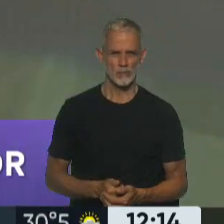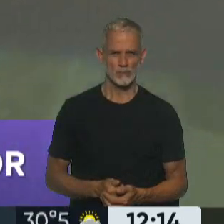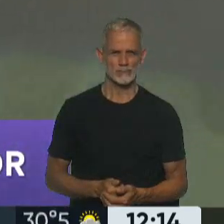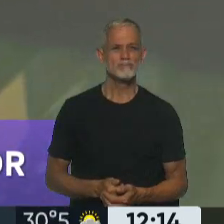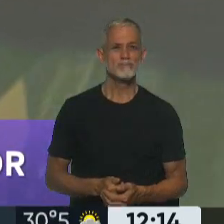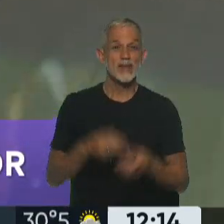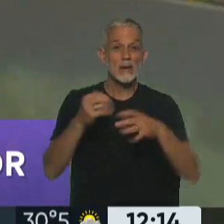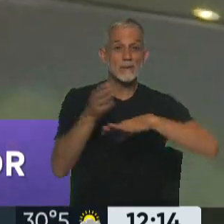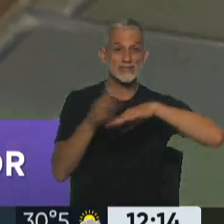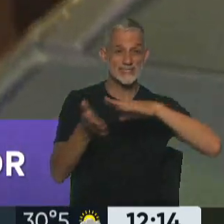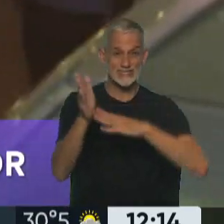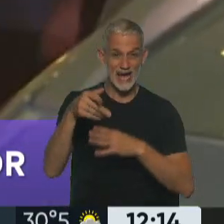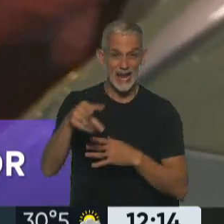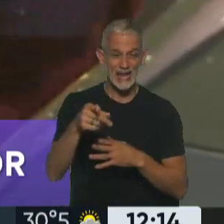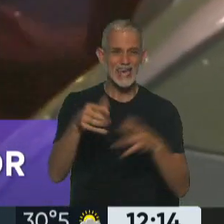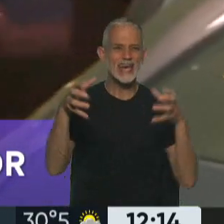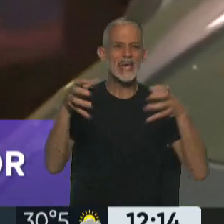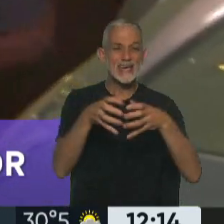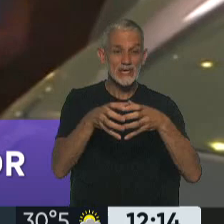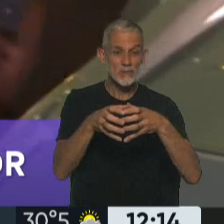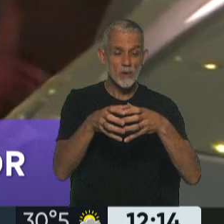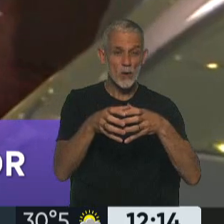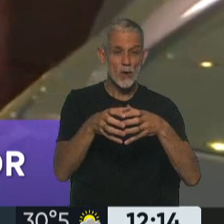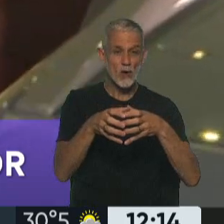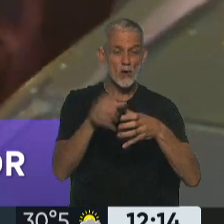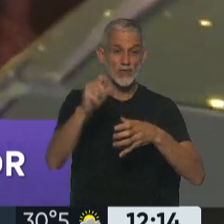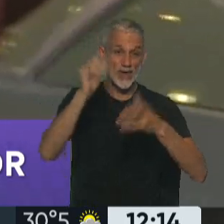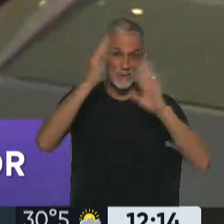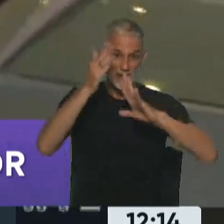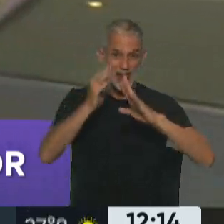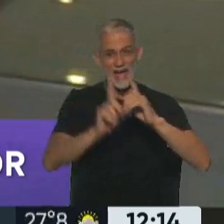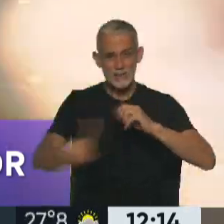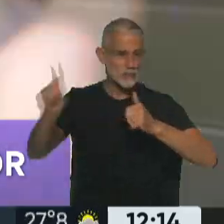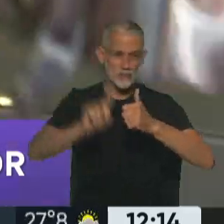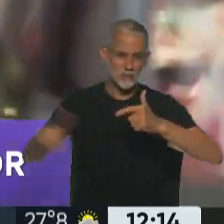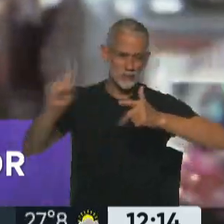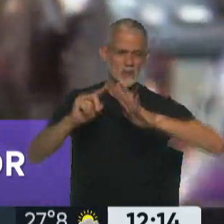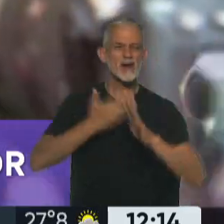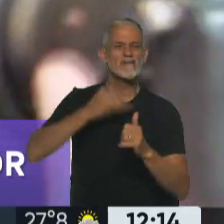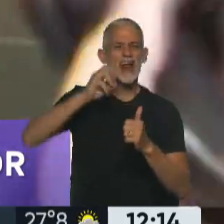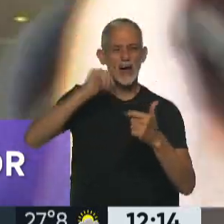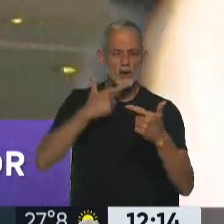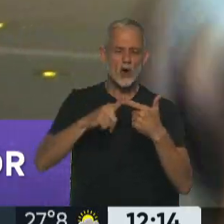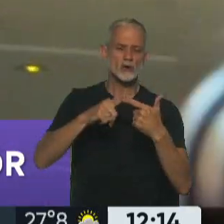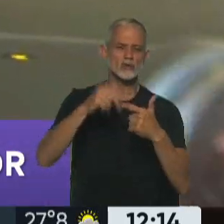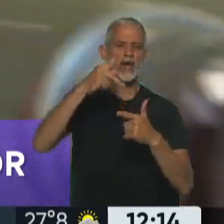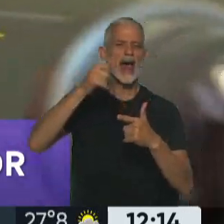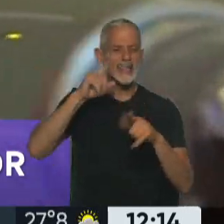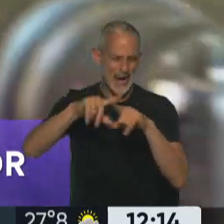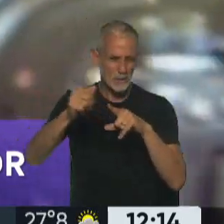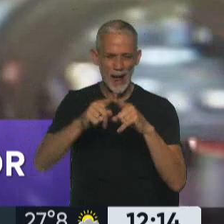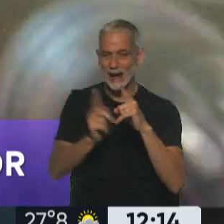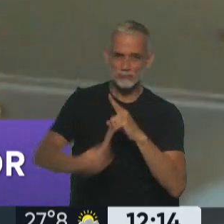Ahí comienza a salir parte del equipo de Milei, salió Francos, también Karina Milei, han